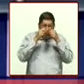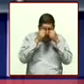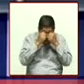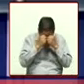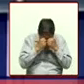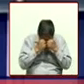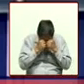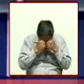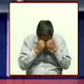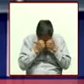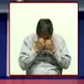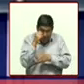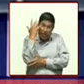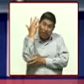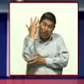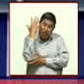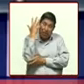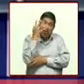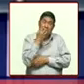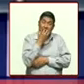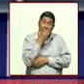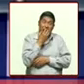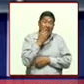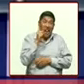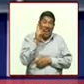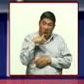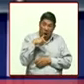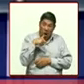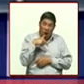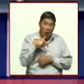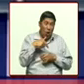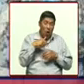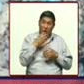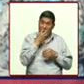de cítricos y también de café se veían perdidos.